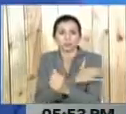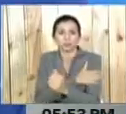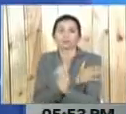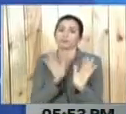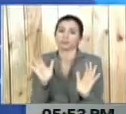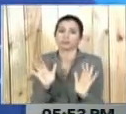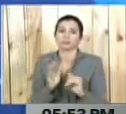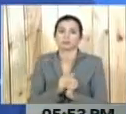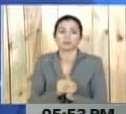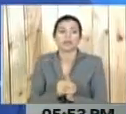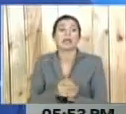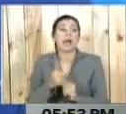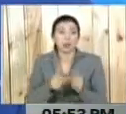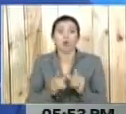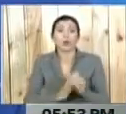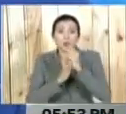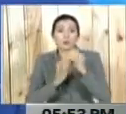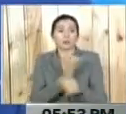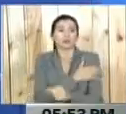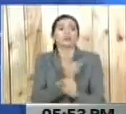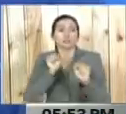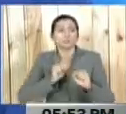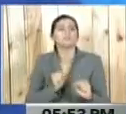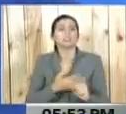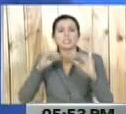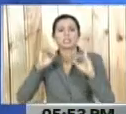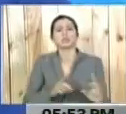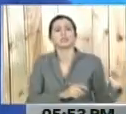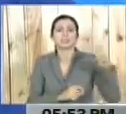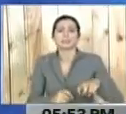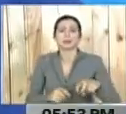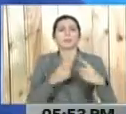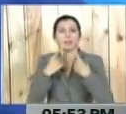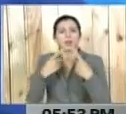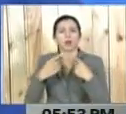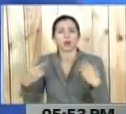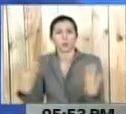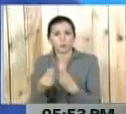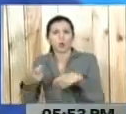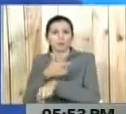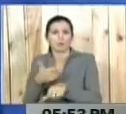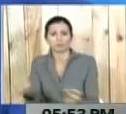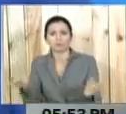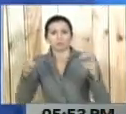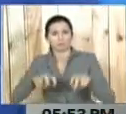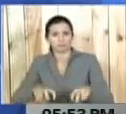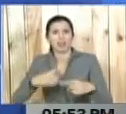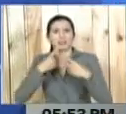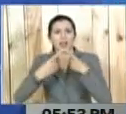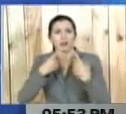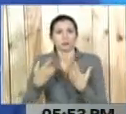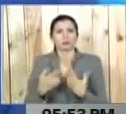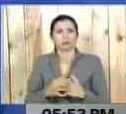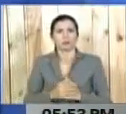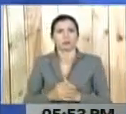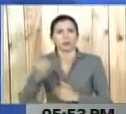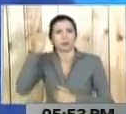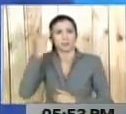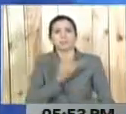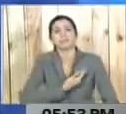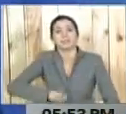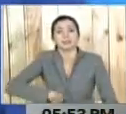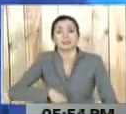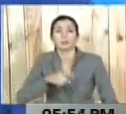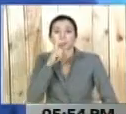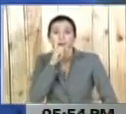que tomaron para sumarse a este esfuerzo del diálogo, que hay que decirlo y hay que llamarlo por su nombre. Un diálogo que ha sido una iniciativa del presidente